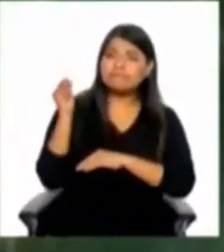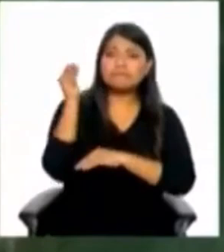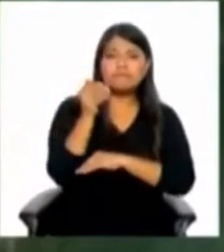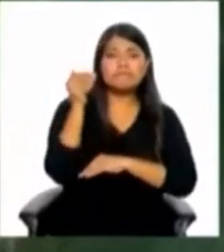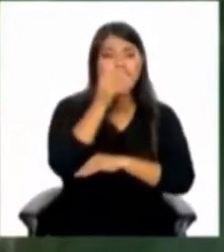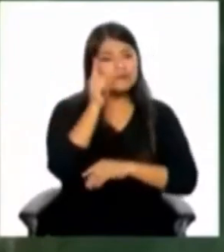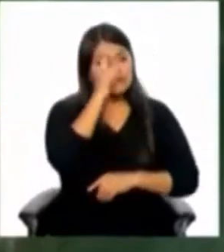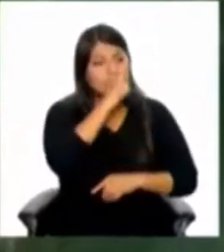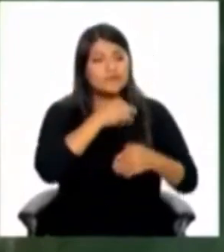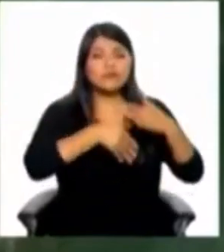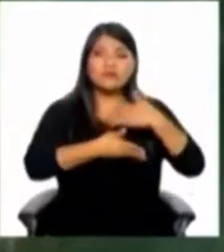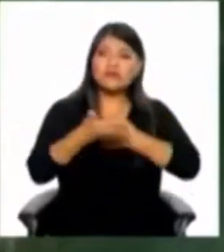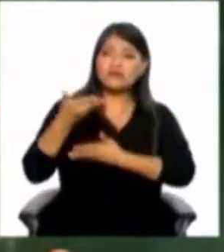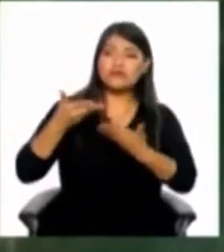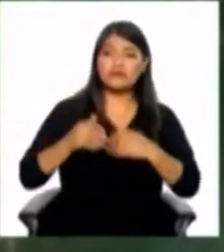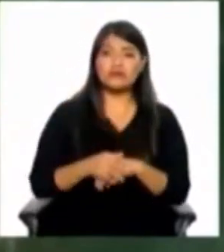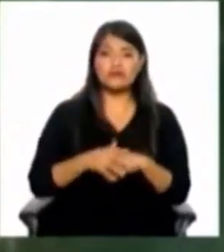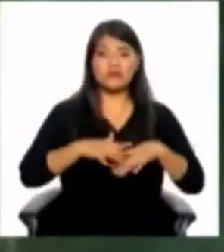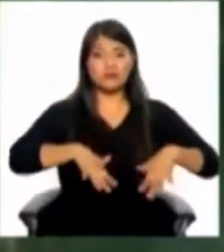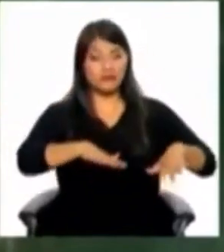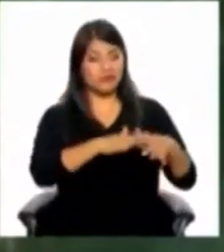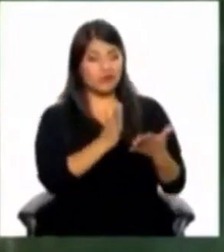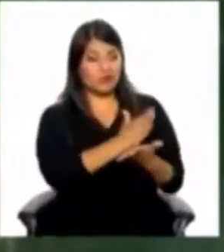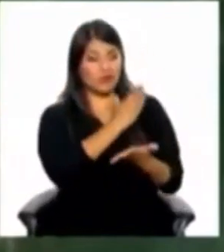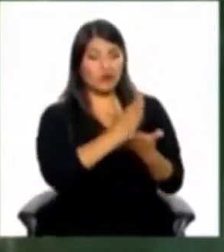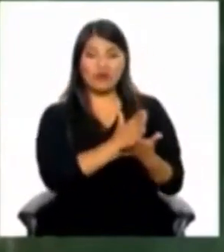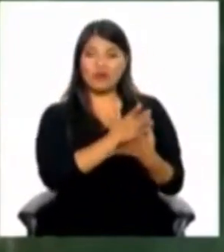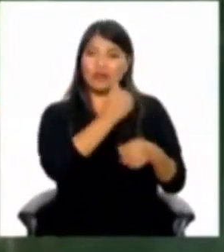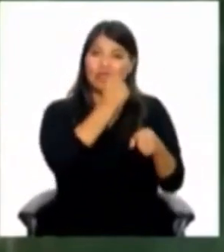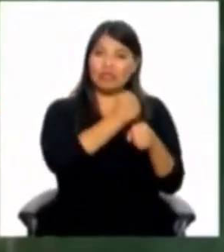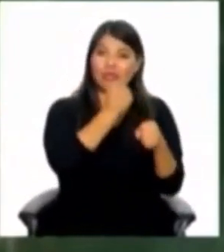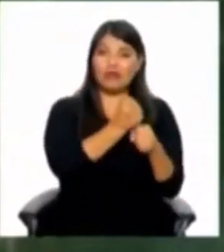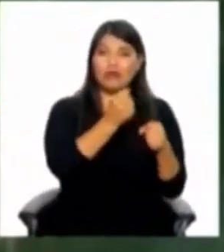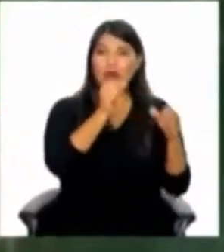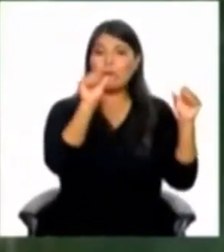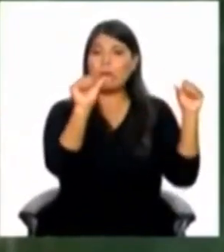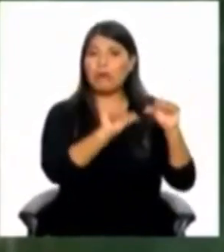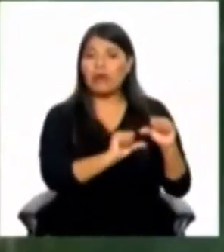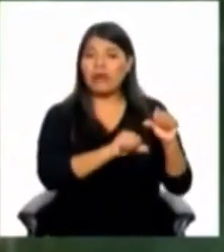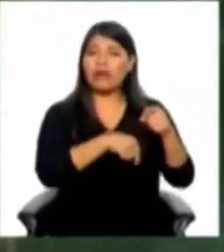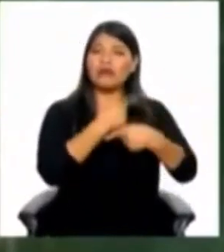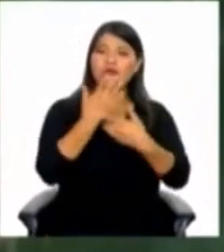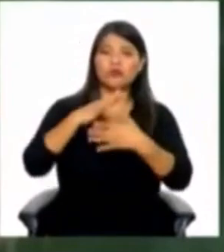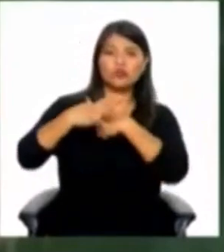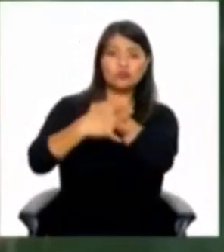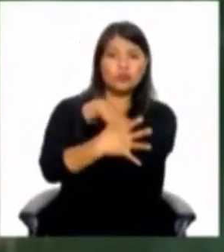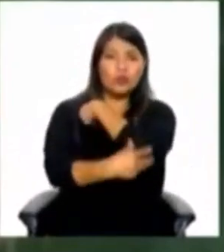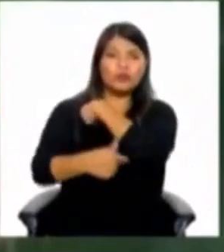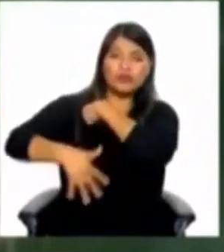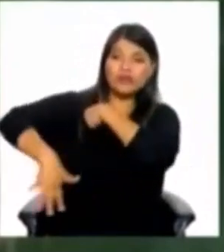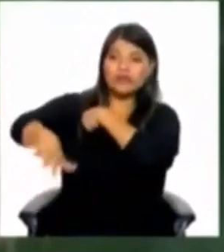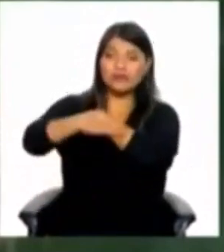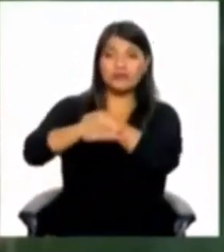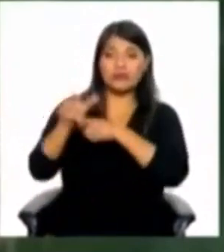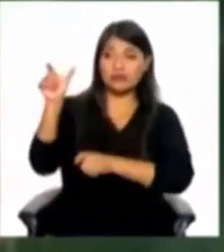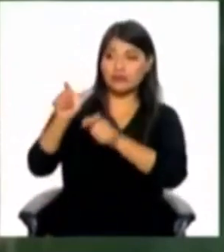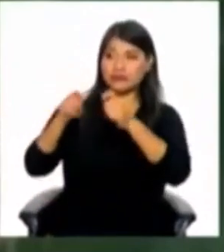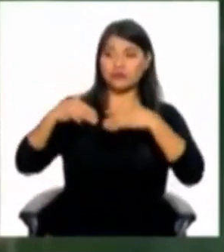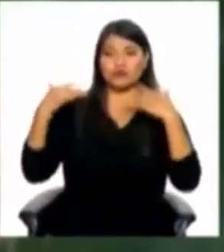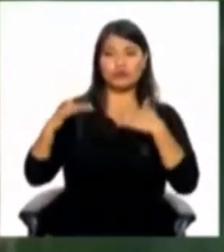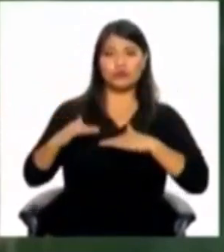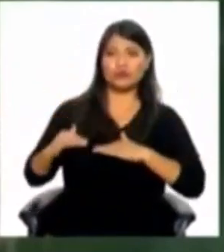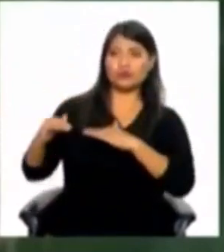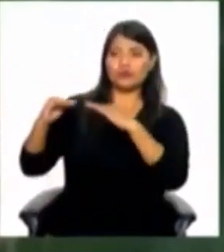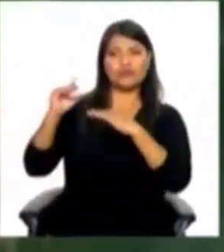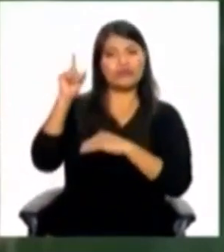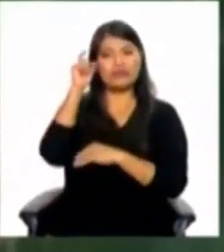a los conflictos, el desempleo y la extrema pobreza, la situación actual de la movilidad humana requiere